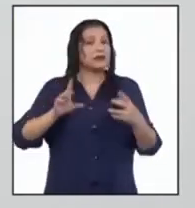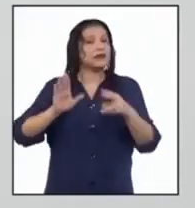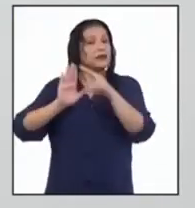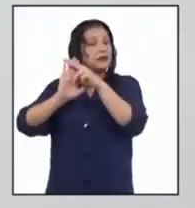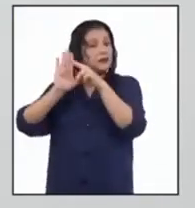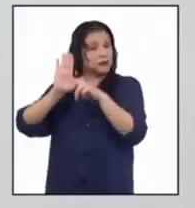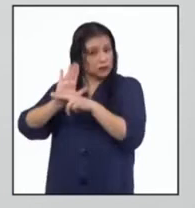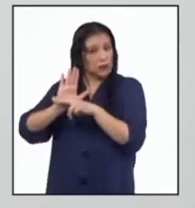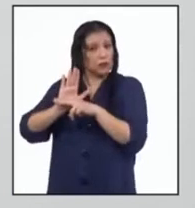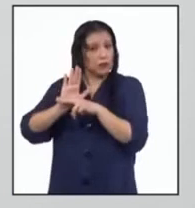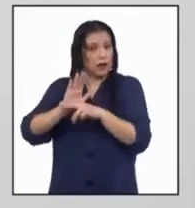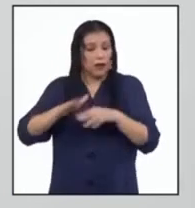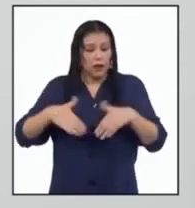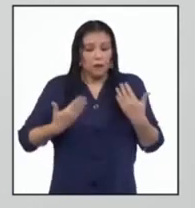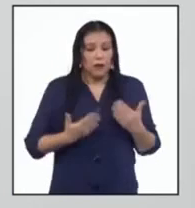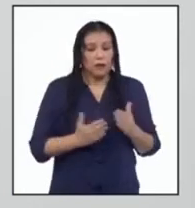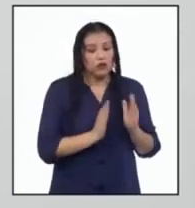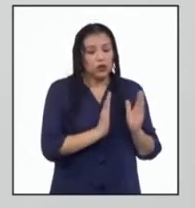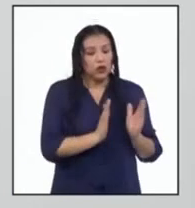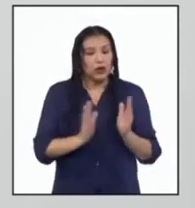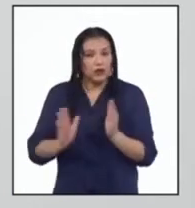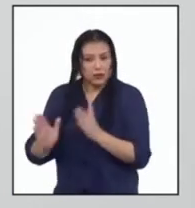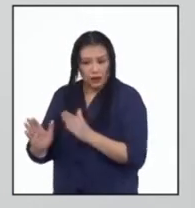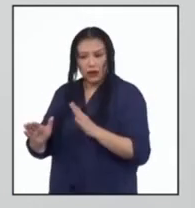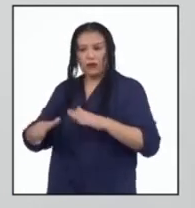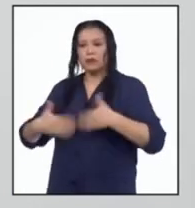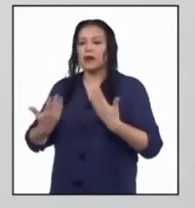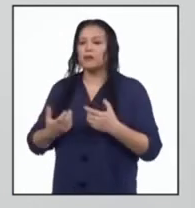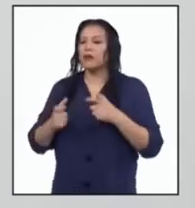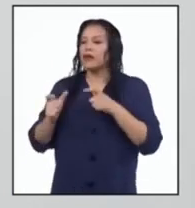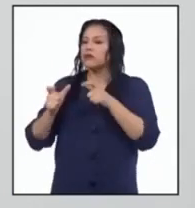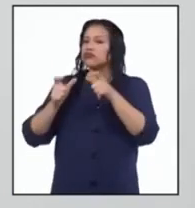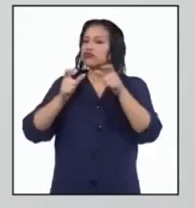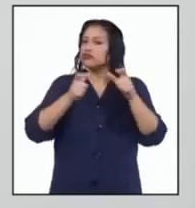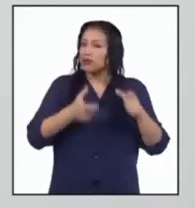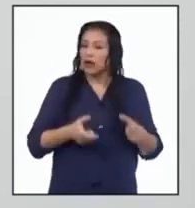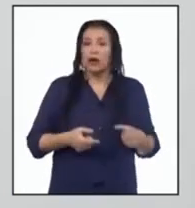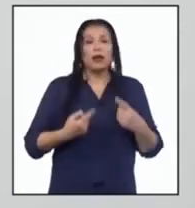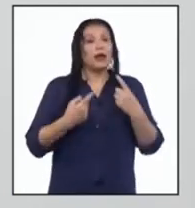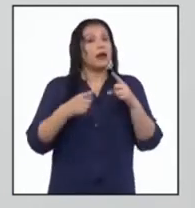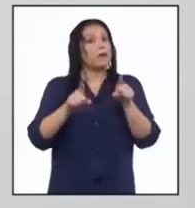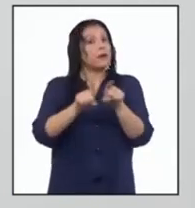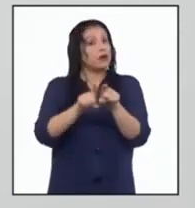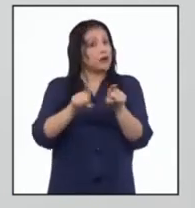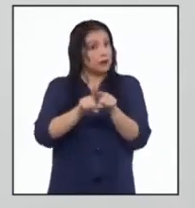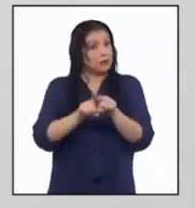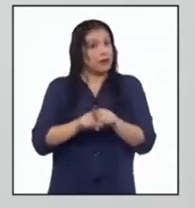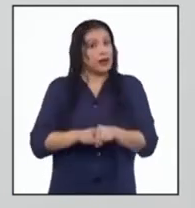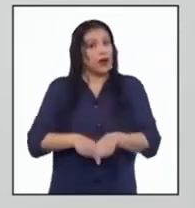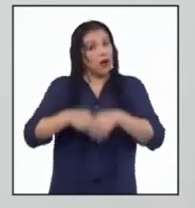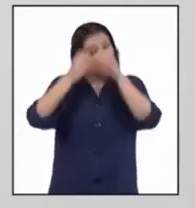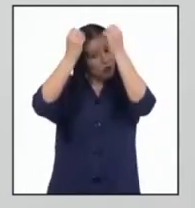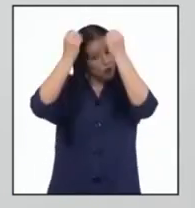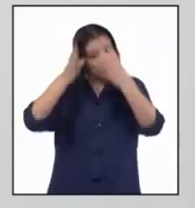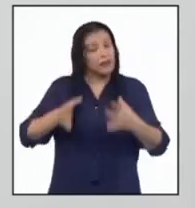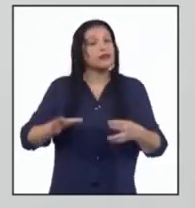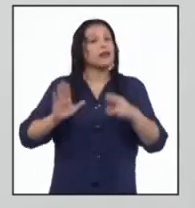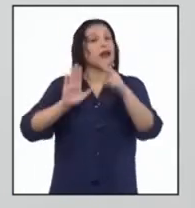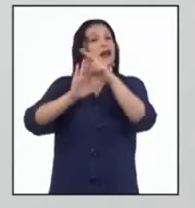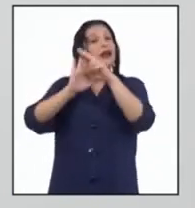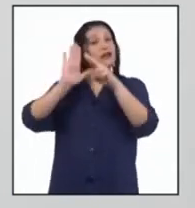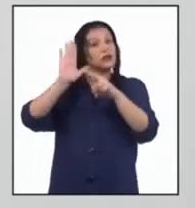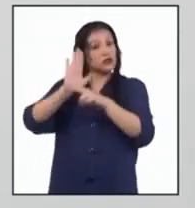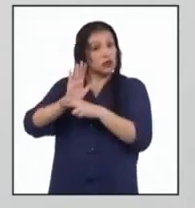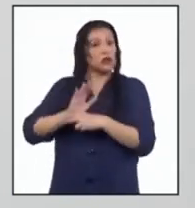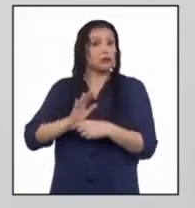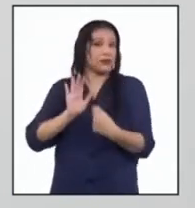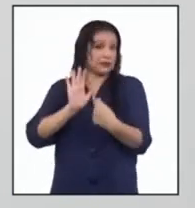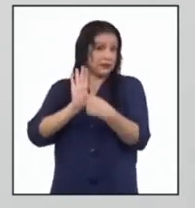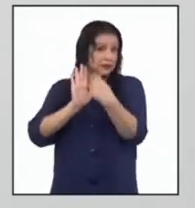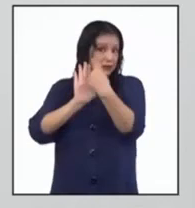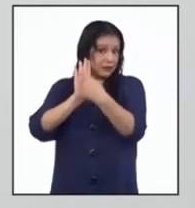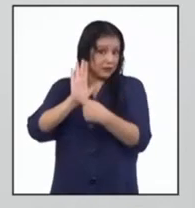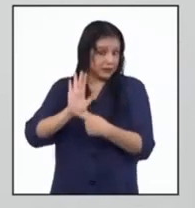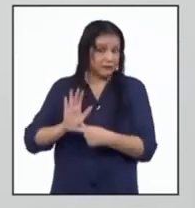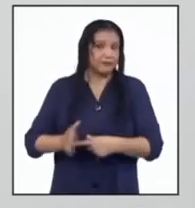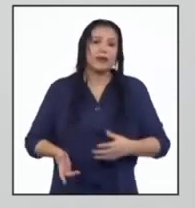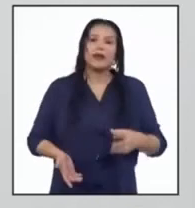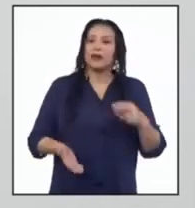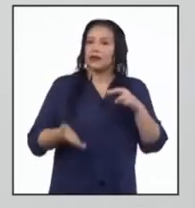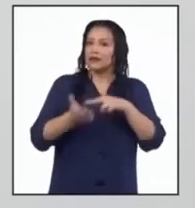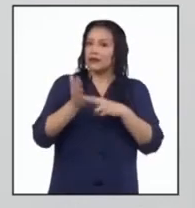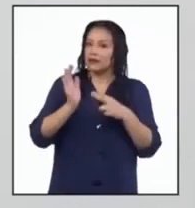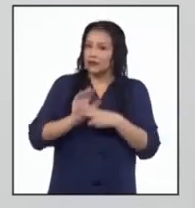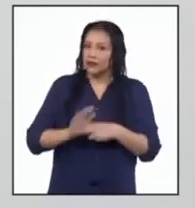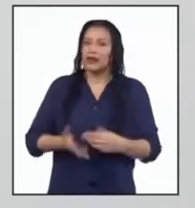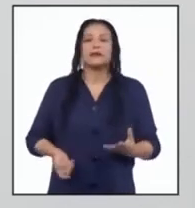normas, organizarnos para hacerlo, pero al mismo tiempo cumplir con las disposiciones que contienen estas, o